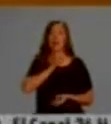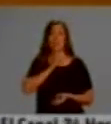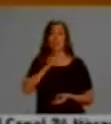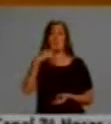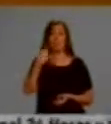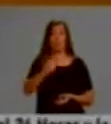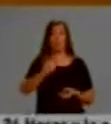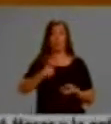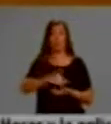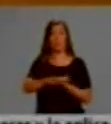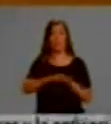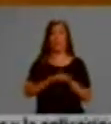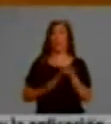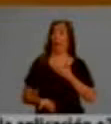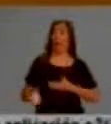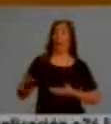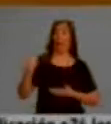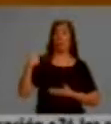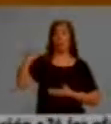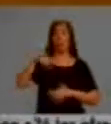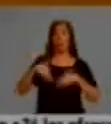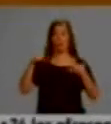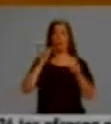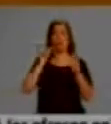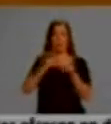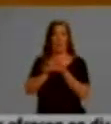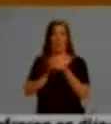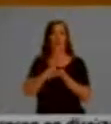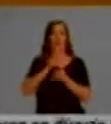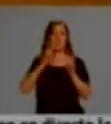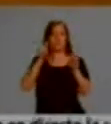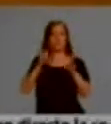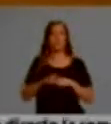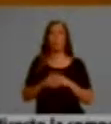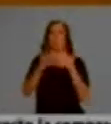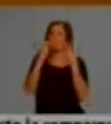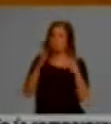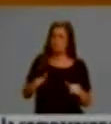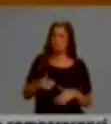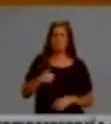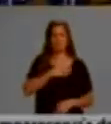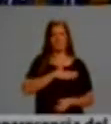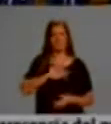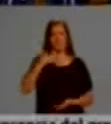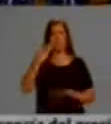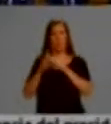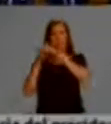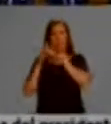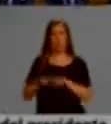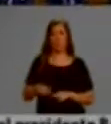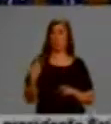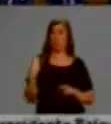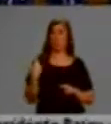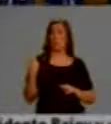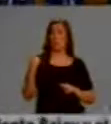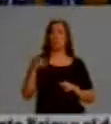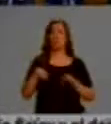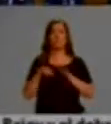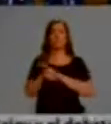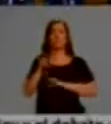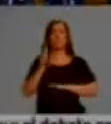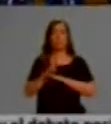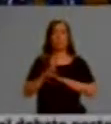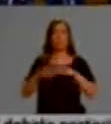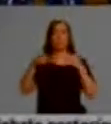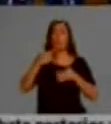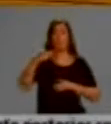he estado debatiendo hasta ayer mismo en esta Cámara. No obstante, querría valorar las medidas incorporadas en el trámite